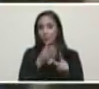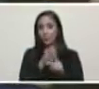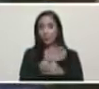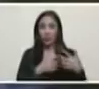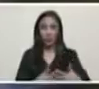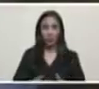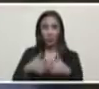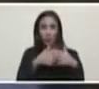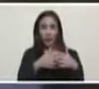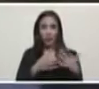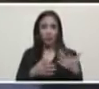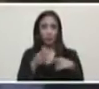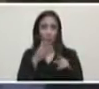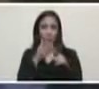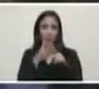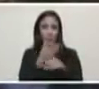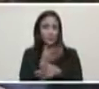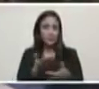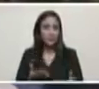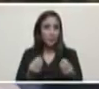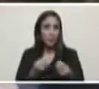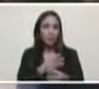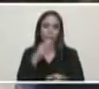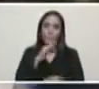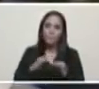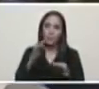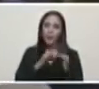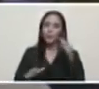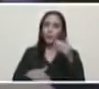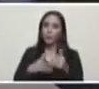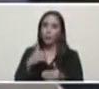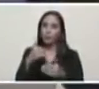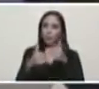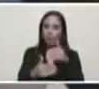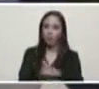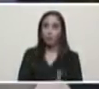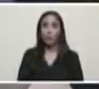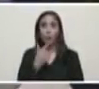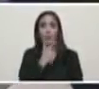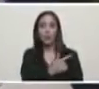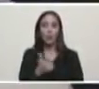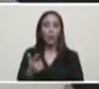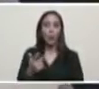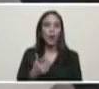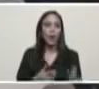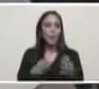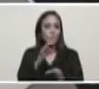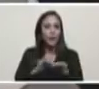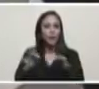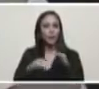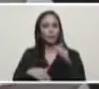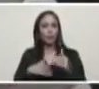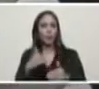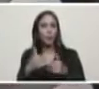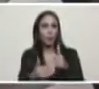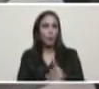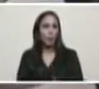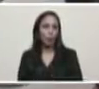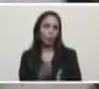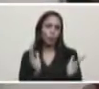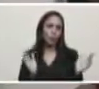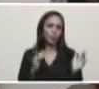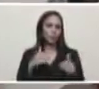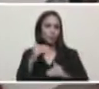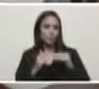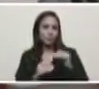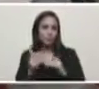imperialista el Petro avanza yo digo con el Petro poco a poco que vamos lejos con el